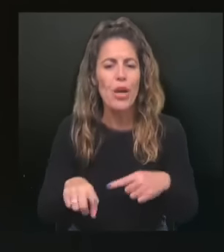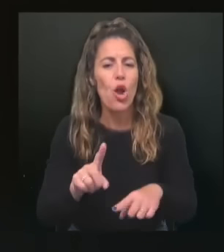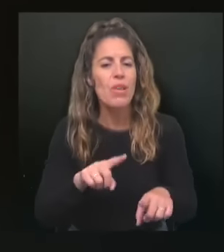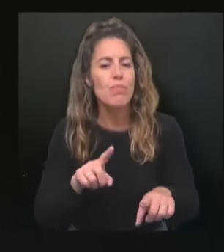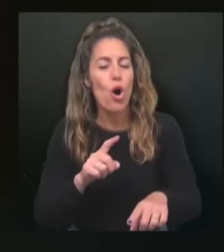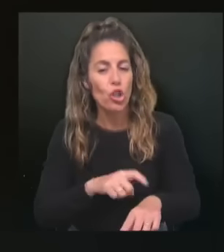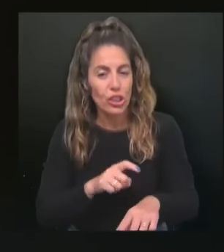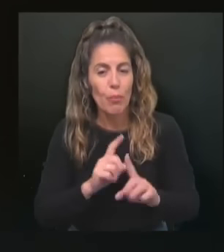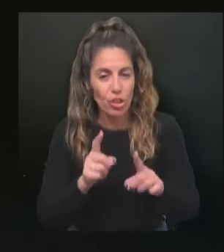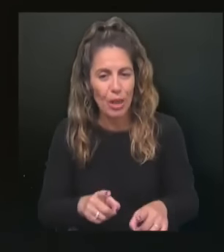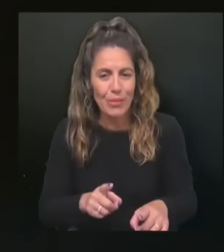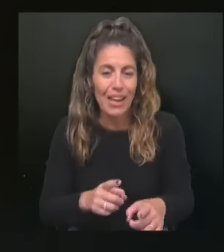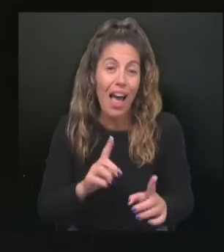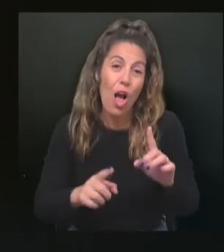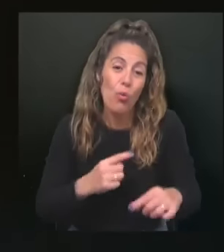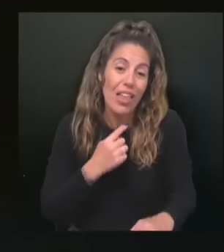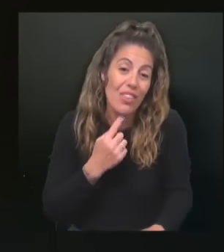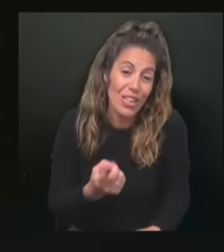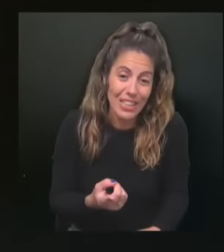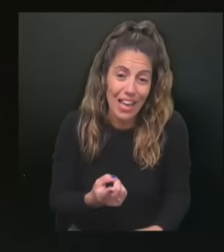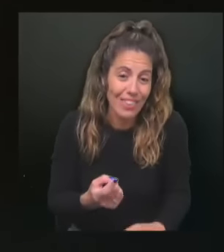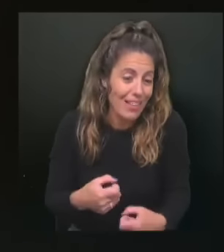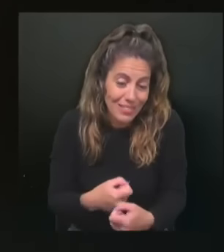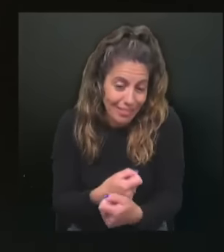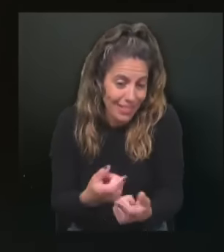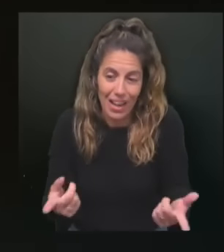con cierta vulnerabilidad física. Él se entregaba por